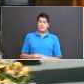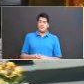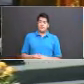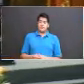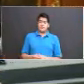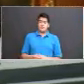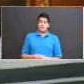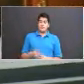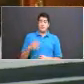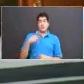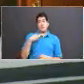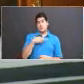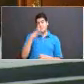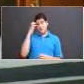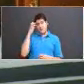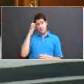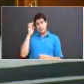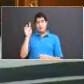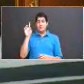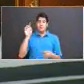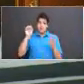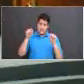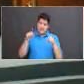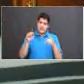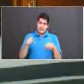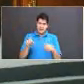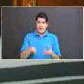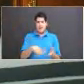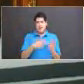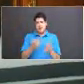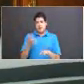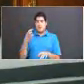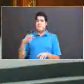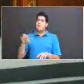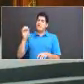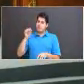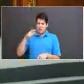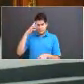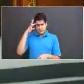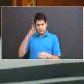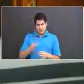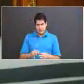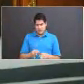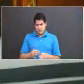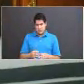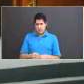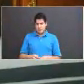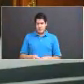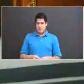Uno deduce que la mataron, pero lo que sí es cierto es que él la agarra,